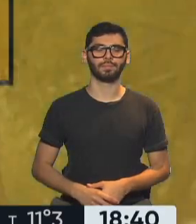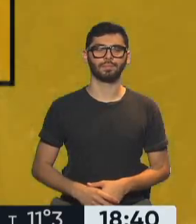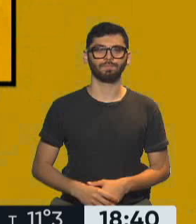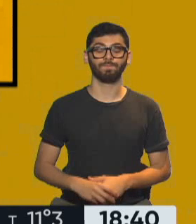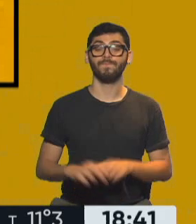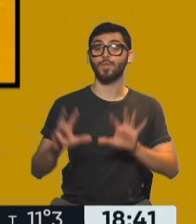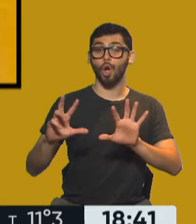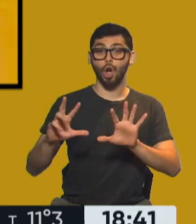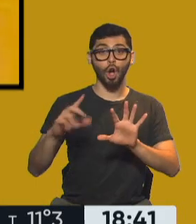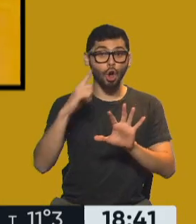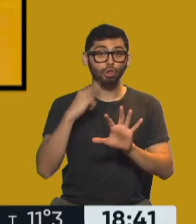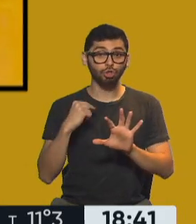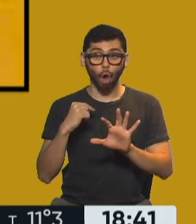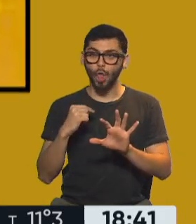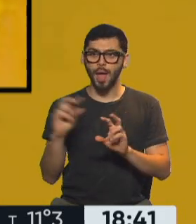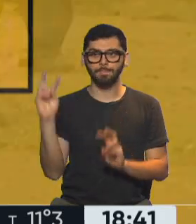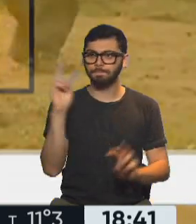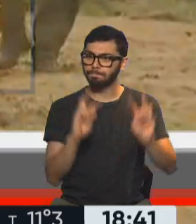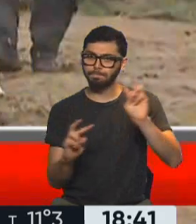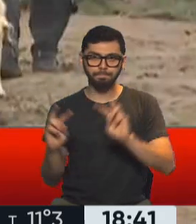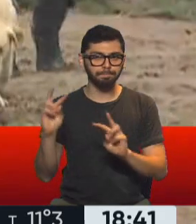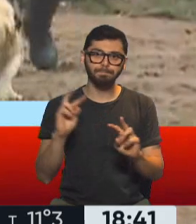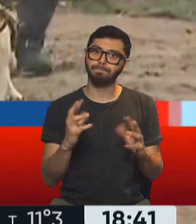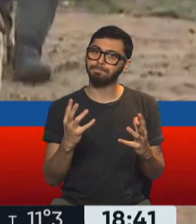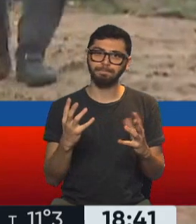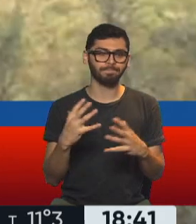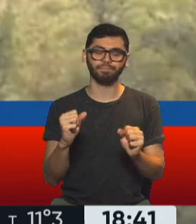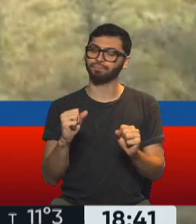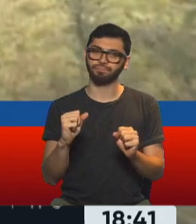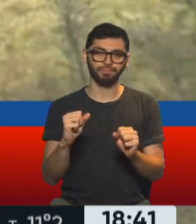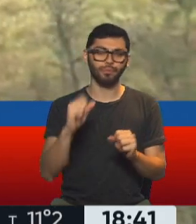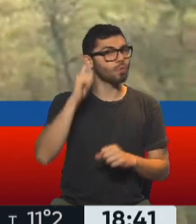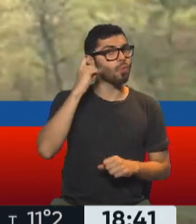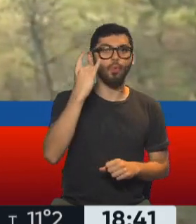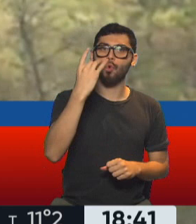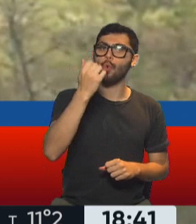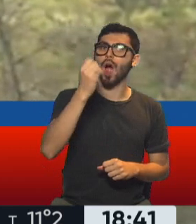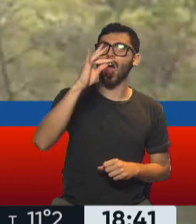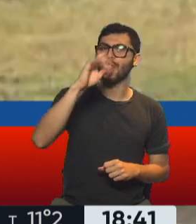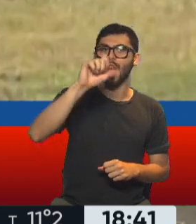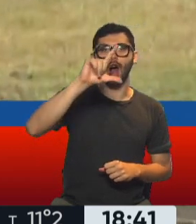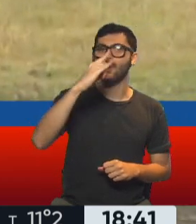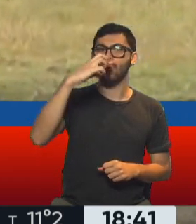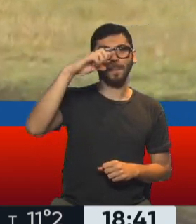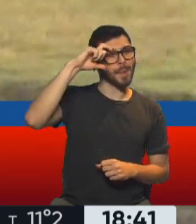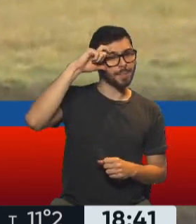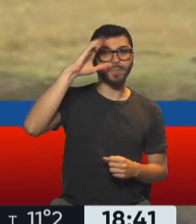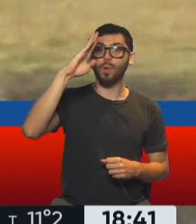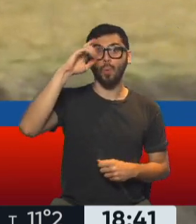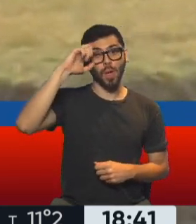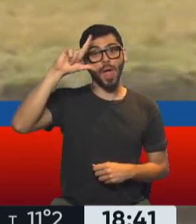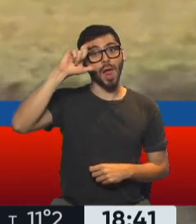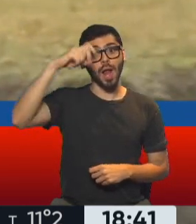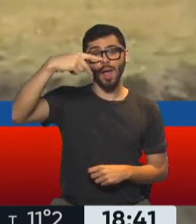8 días sin rastros de Guadalupe Belén Lucero, esta niña de 5 años que desapareció en San